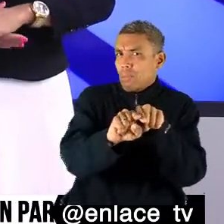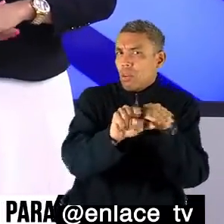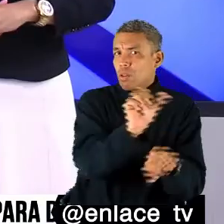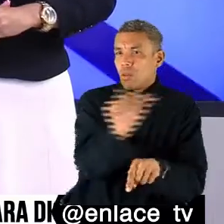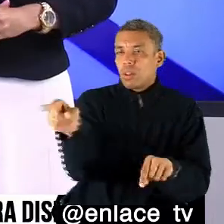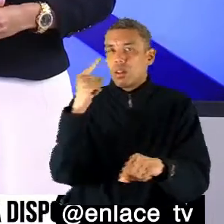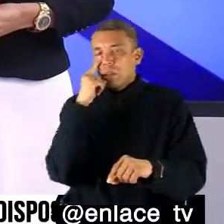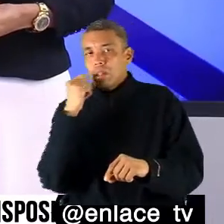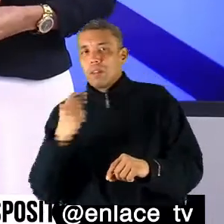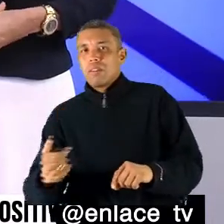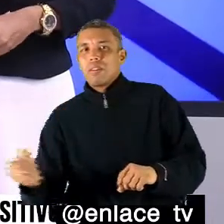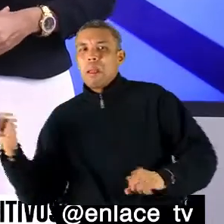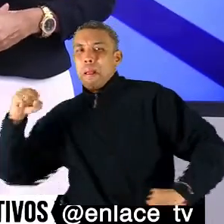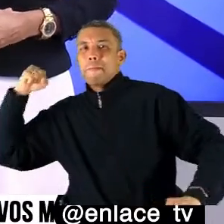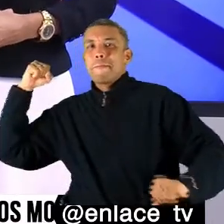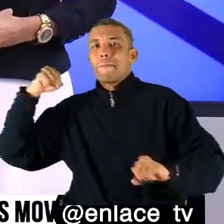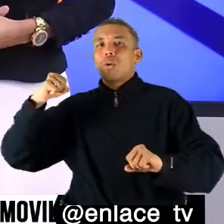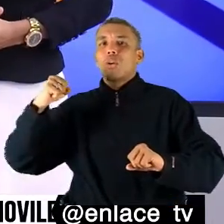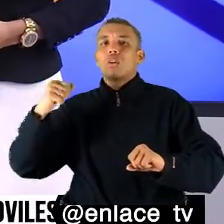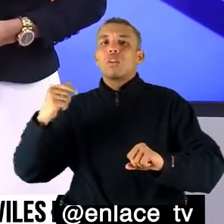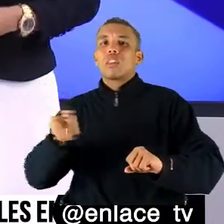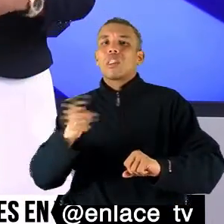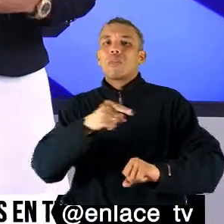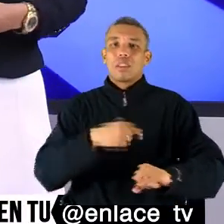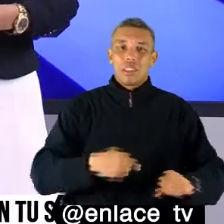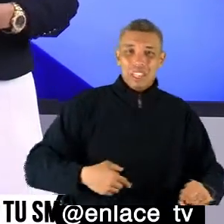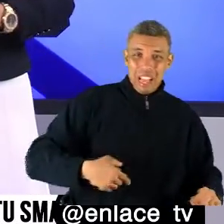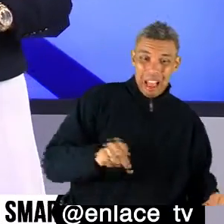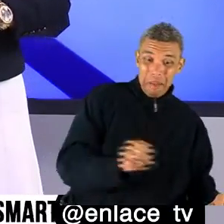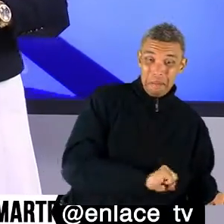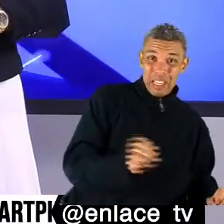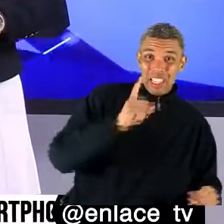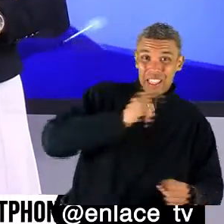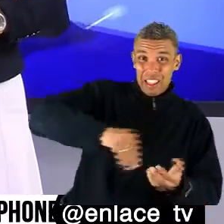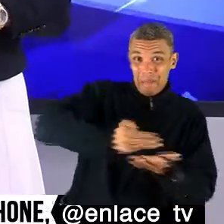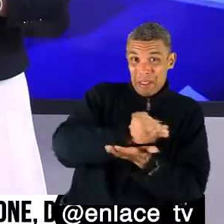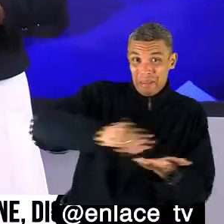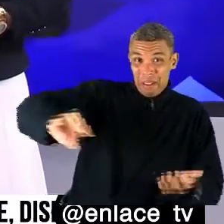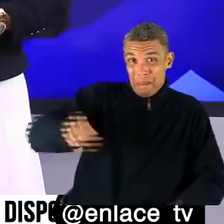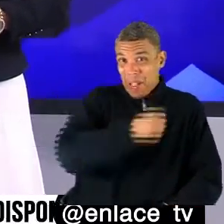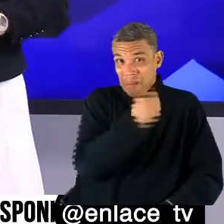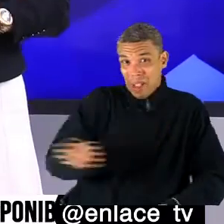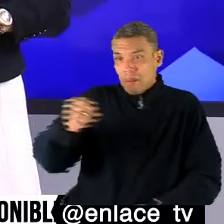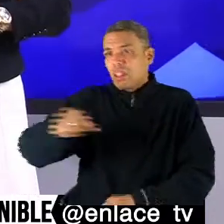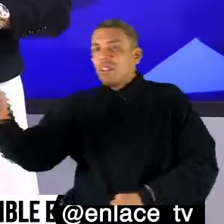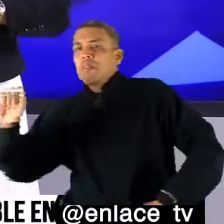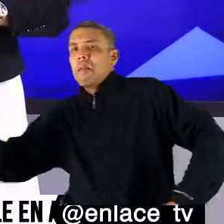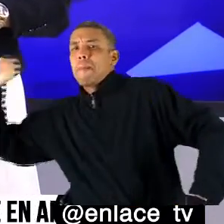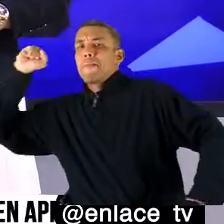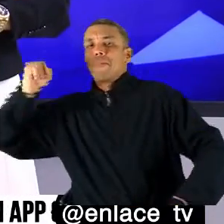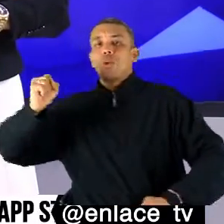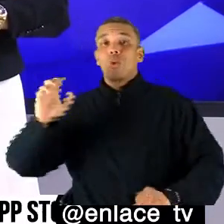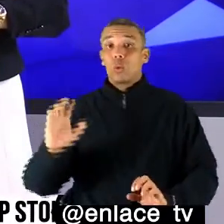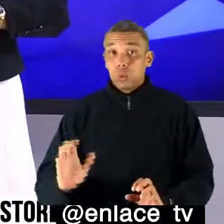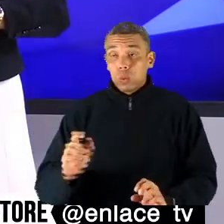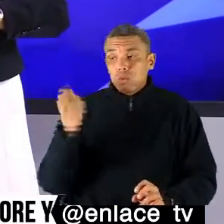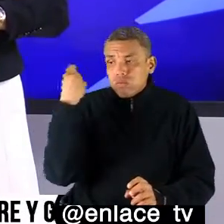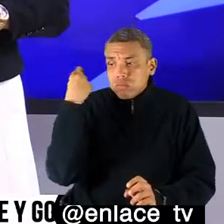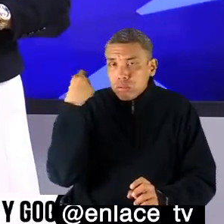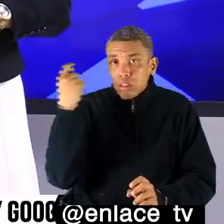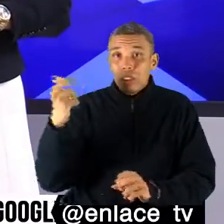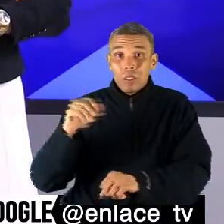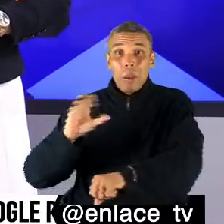de sus hermanos en uno de sus hombros con un machete. Esta situación se habría dado hace algunas horas en Barranca Bermeja y juez de la República